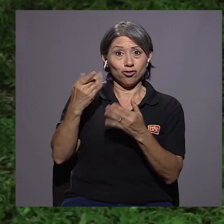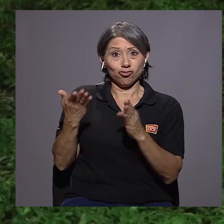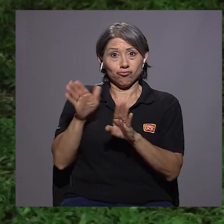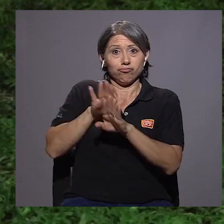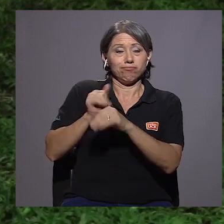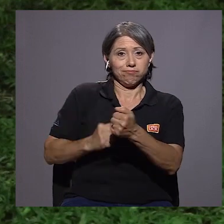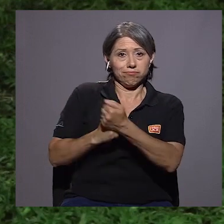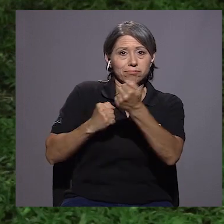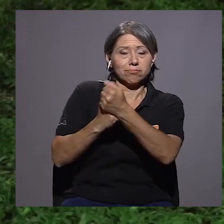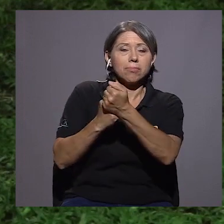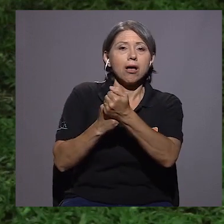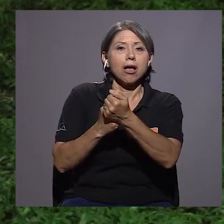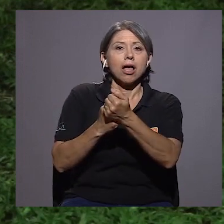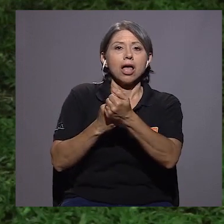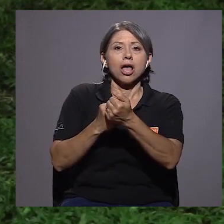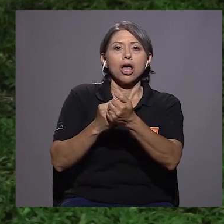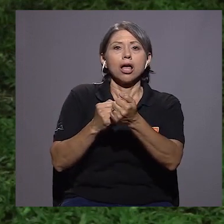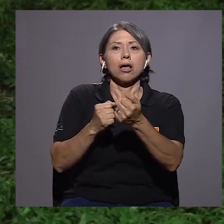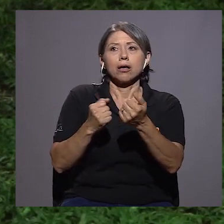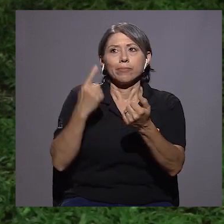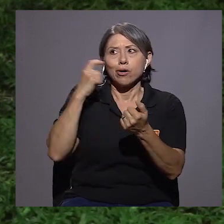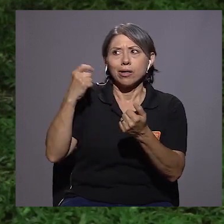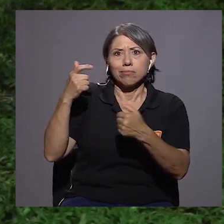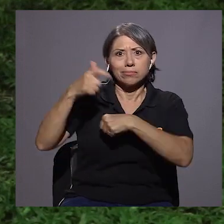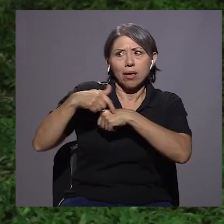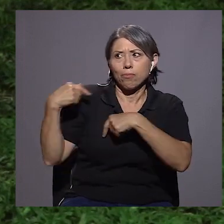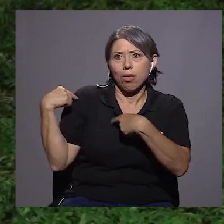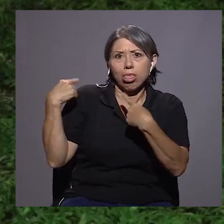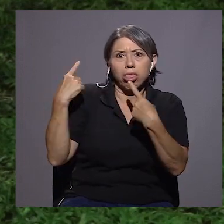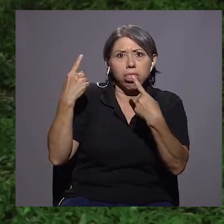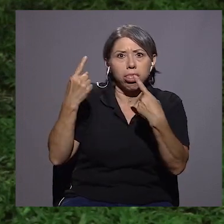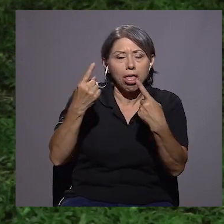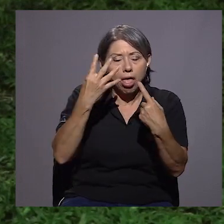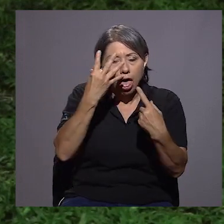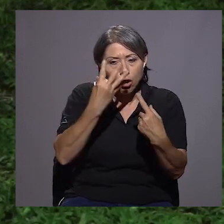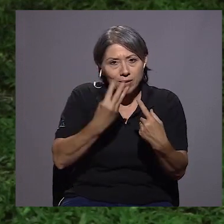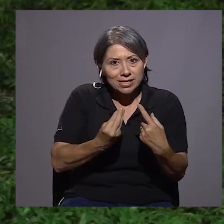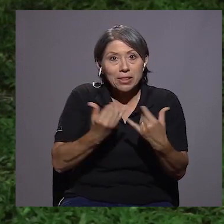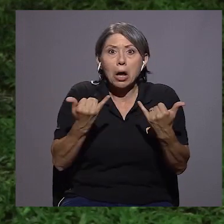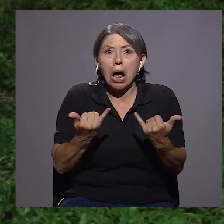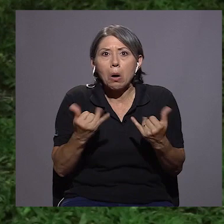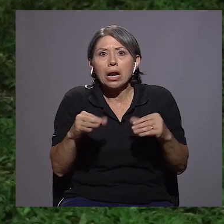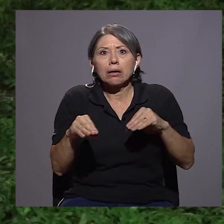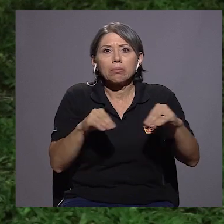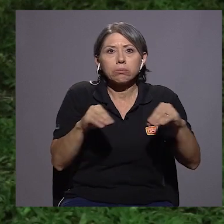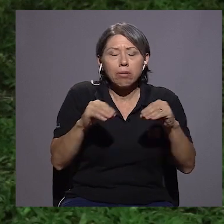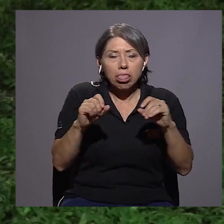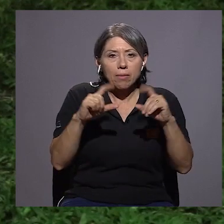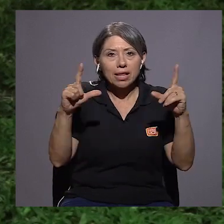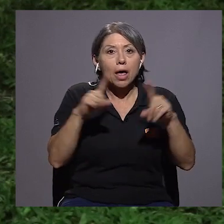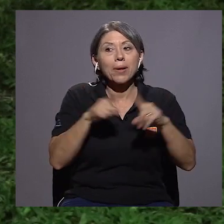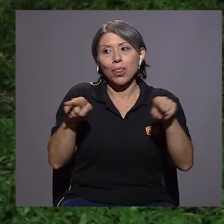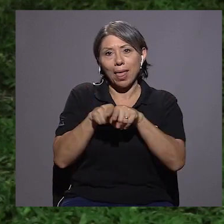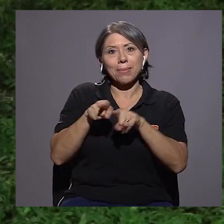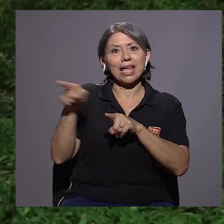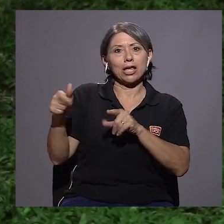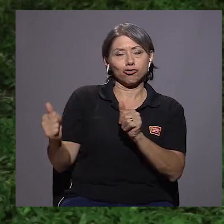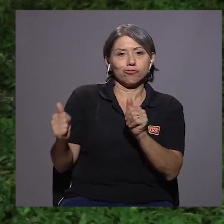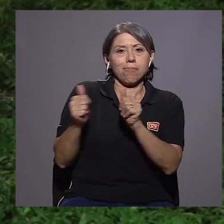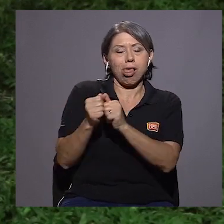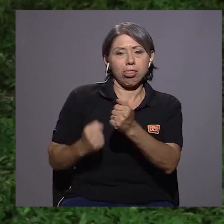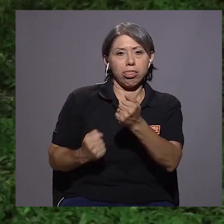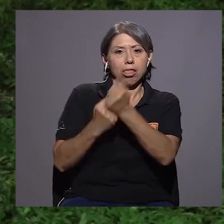que han tenido, no solamente en el adormecimiento del cual viene despertando el movimiento estudiantil, sino también complicidad